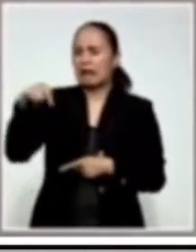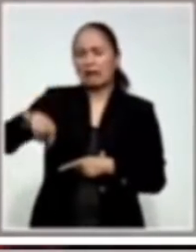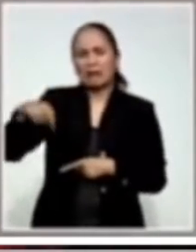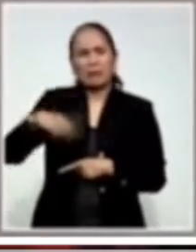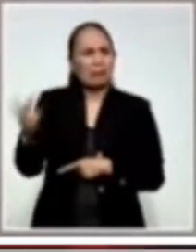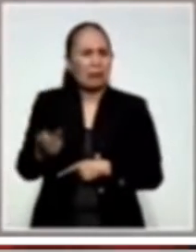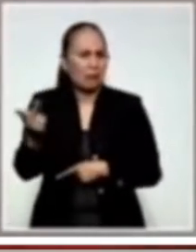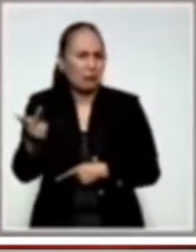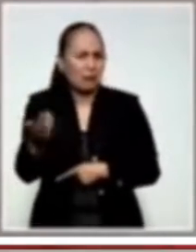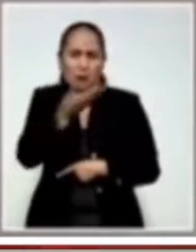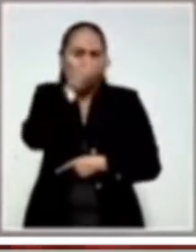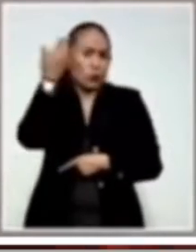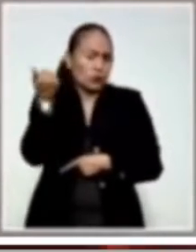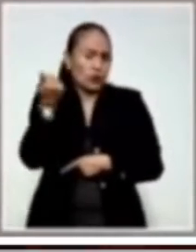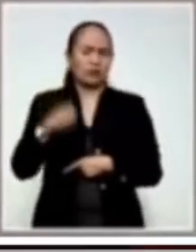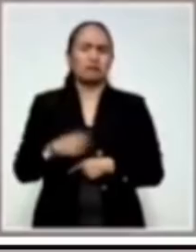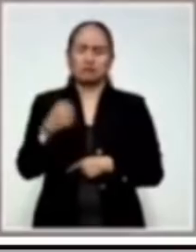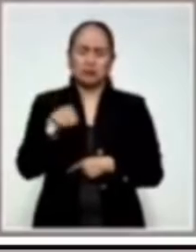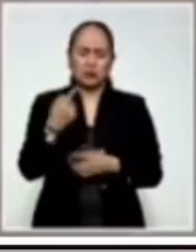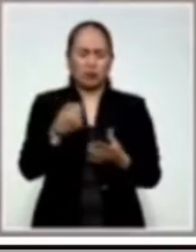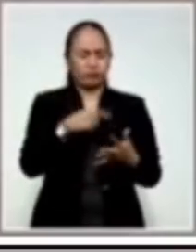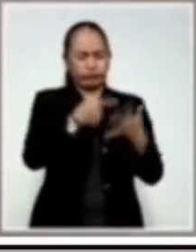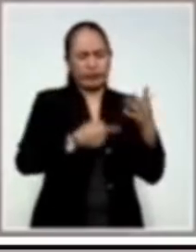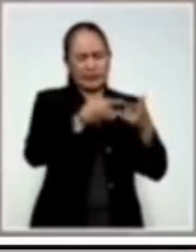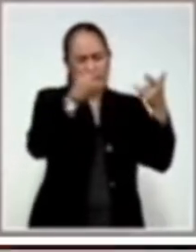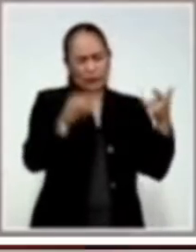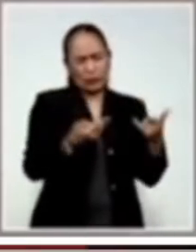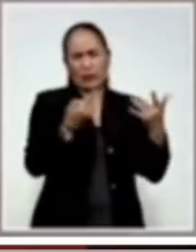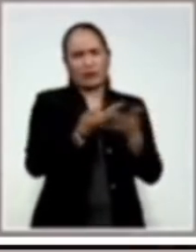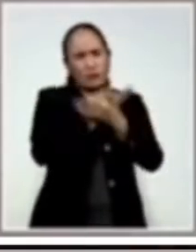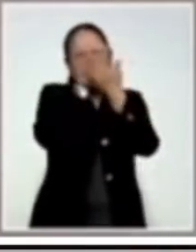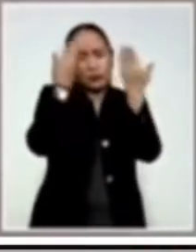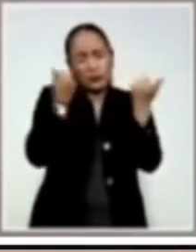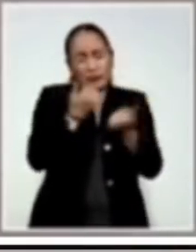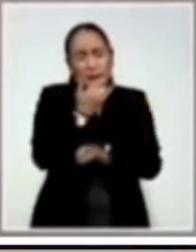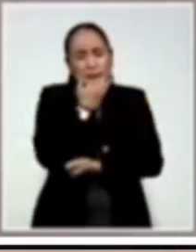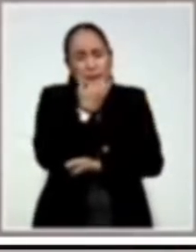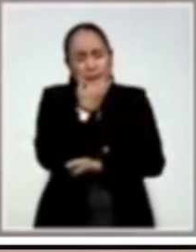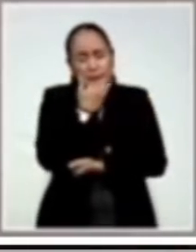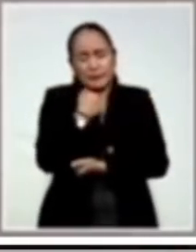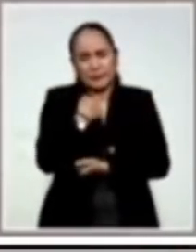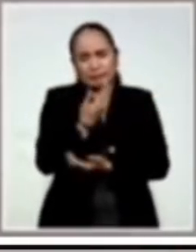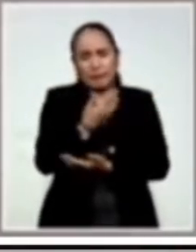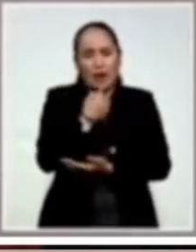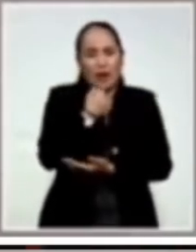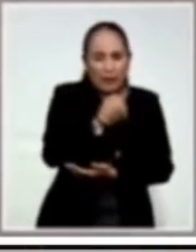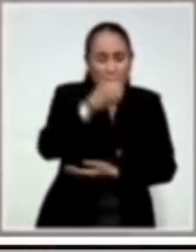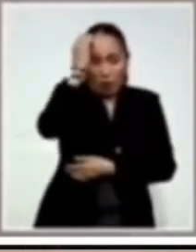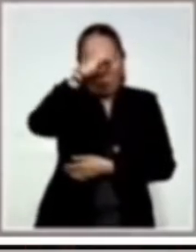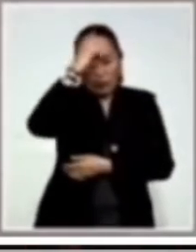y no conozco el caso, te ofrezco una disculpa, no podría opinar de algo que no conozco